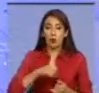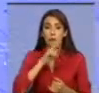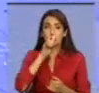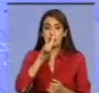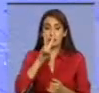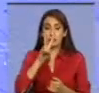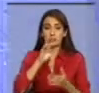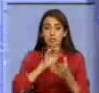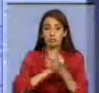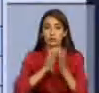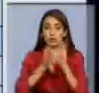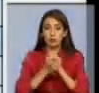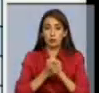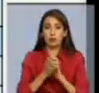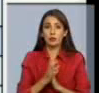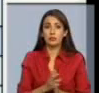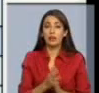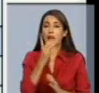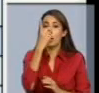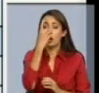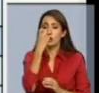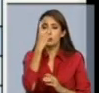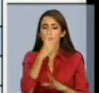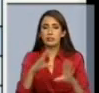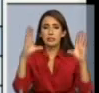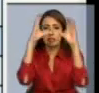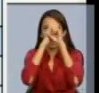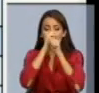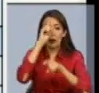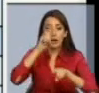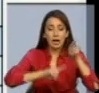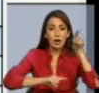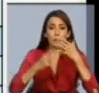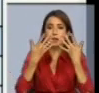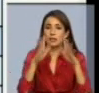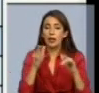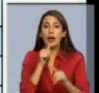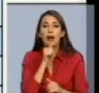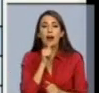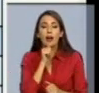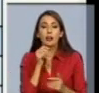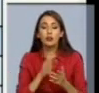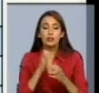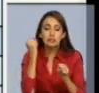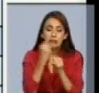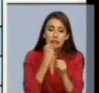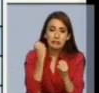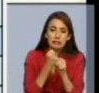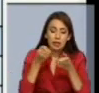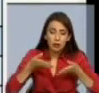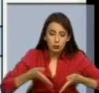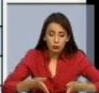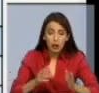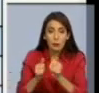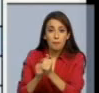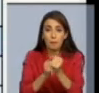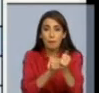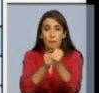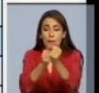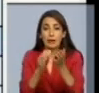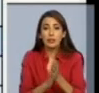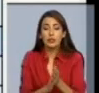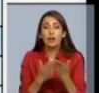las 23 horas, 46 barrios de la ciudad de Quito se quedarán sin agua debido a trabajos relacionados con el Metro de Quito. El servicio